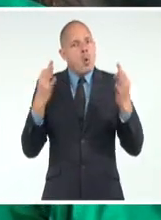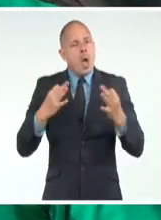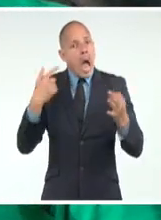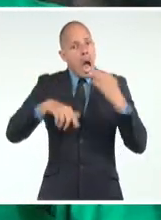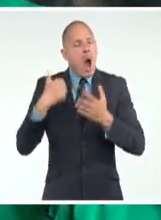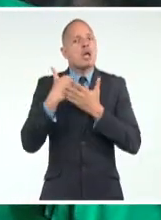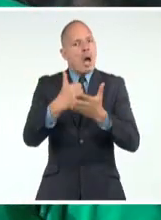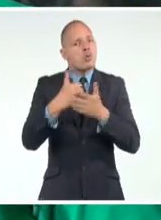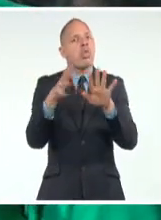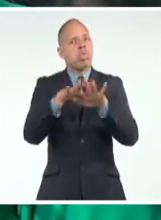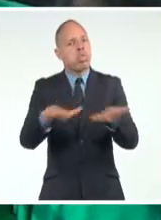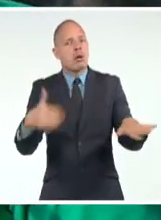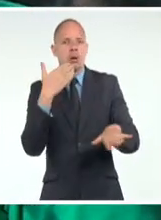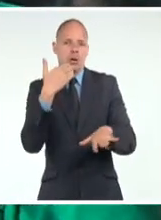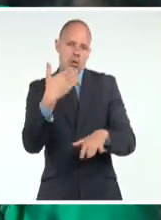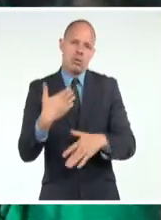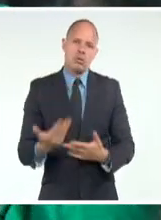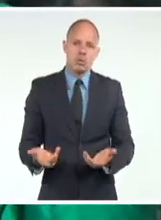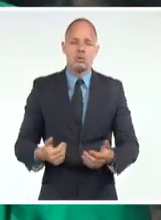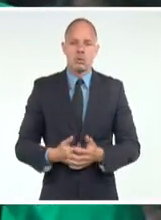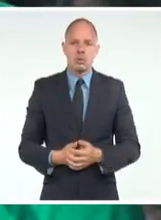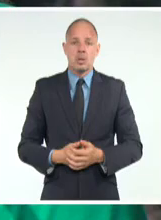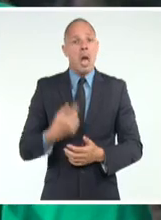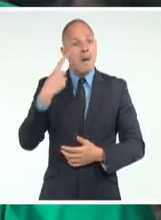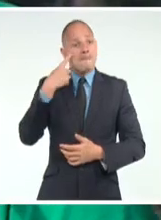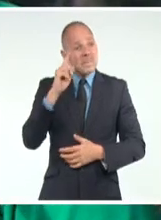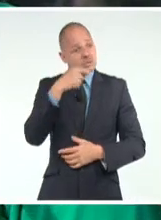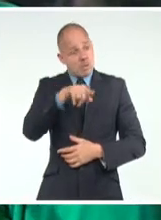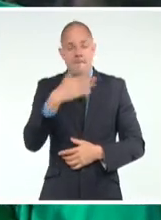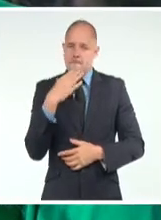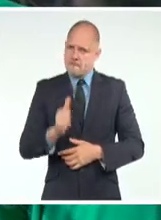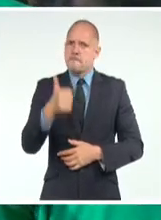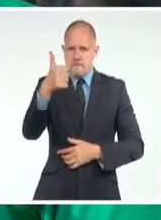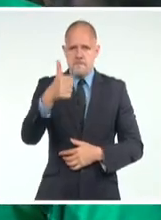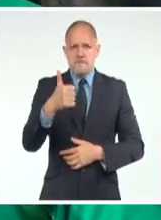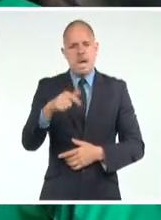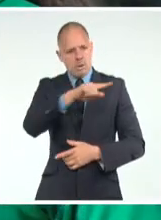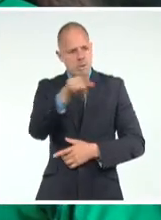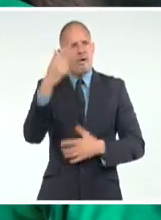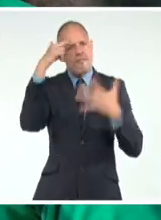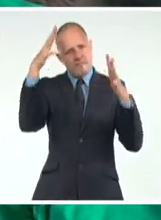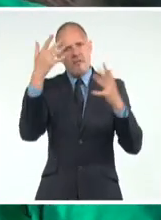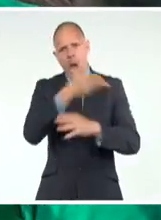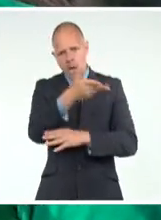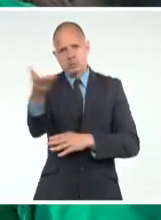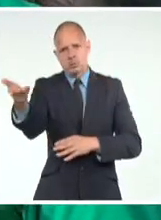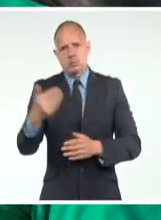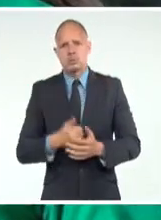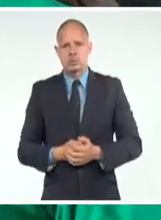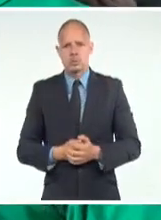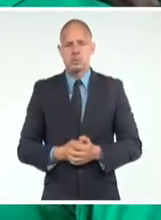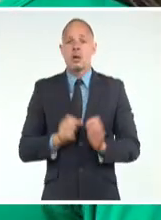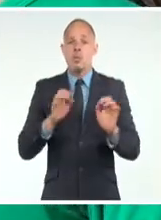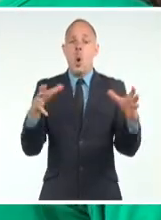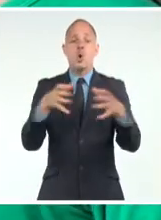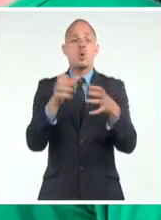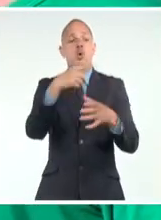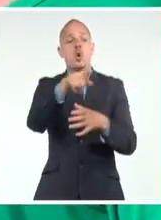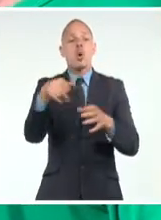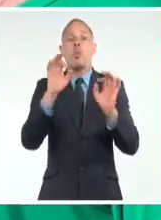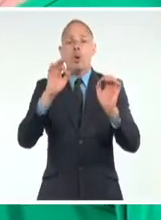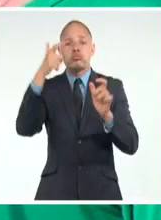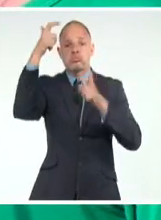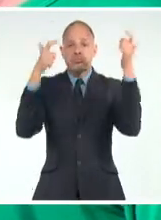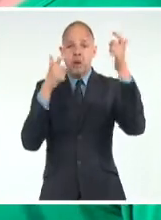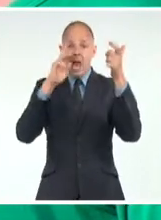que llegaba la tranquilidad. Yo creo que ese es el mejor premio y el mejor reconocimiento que puede recibir la Brigada Especial y que de manera